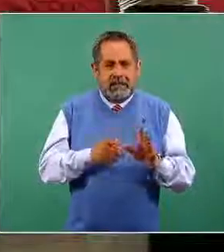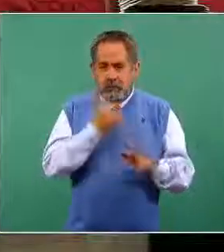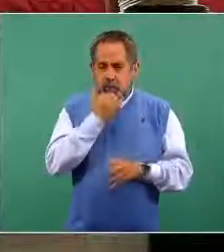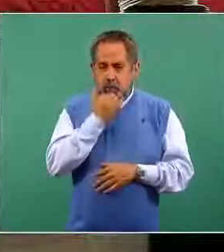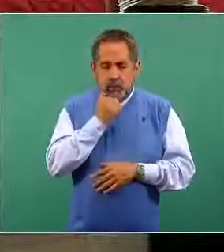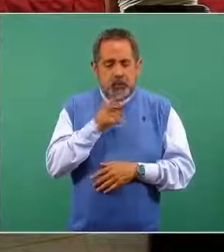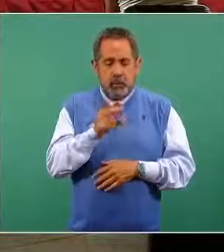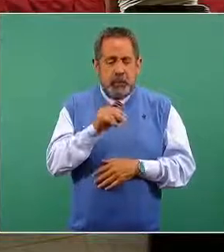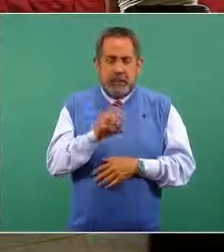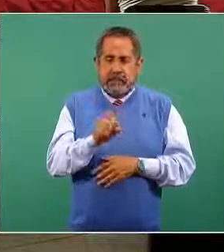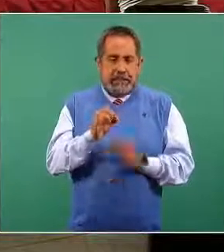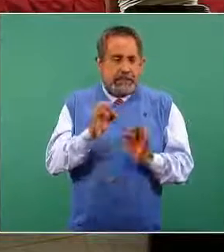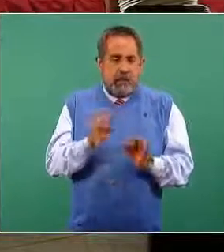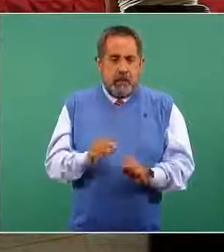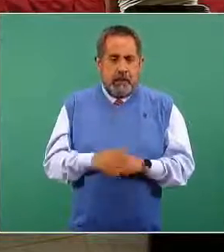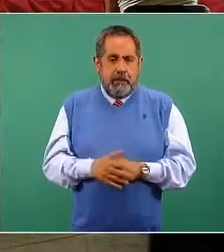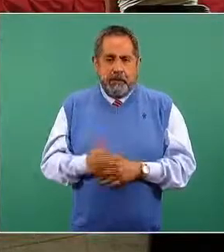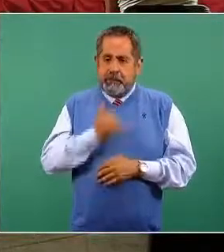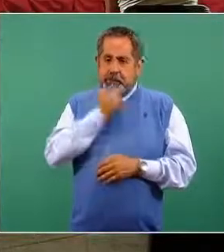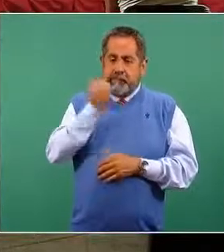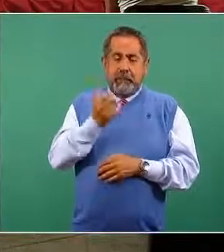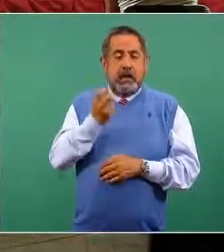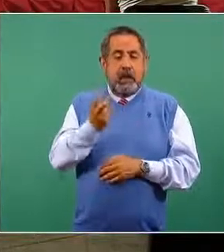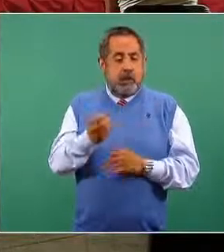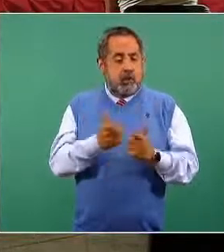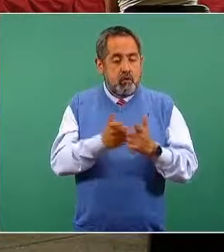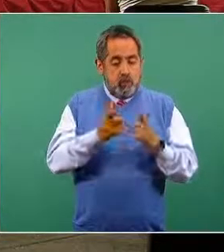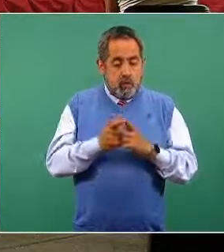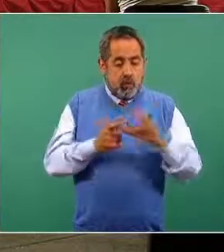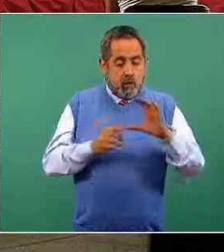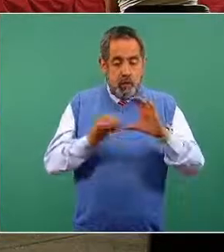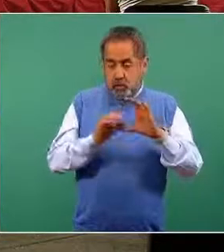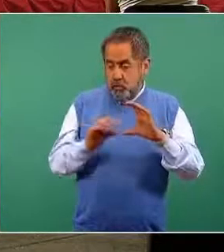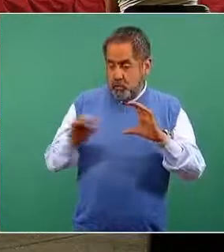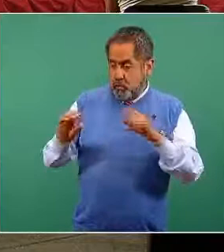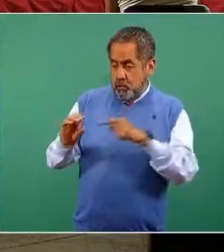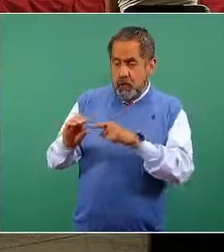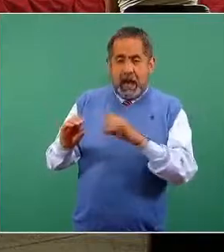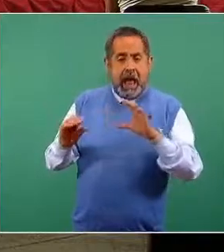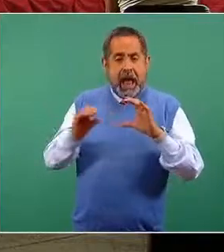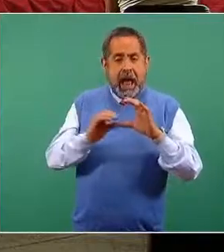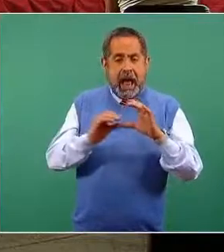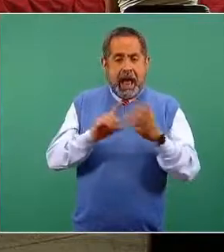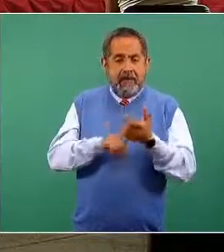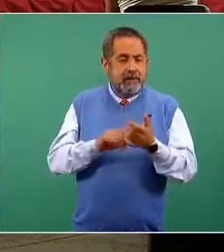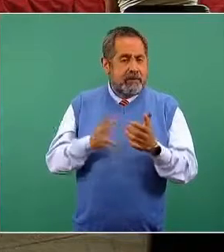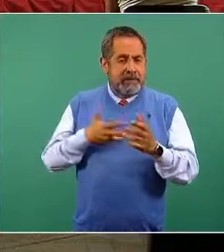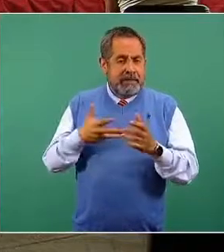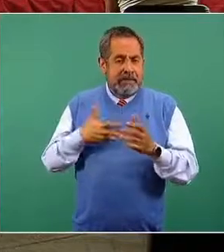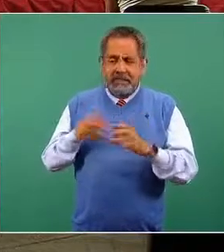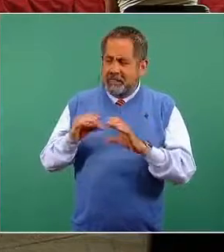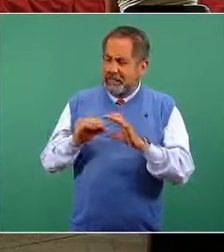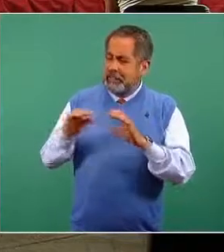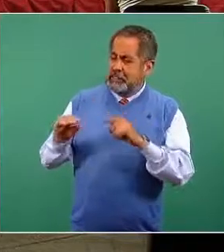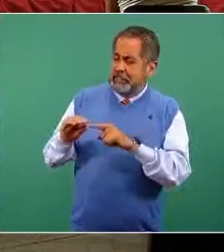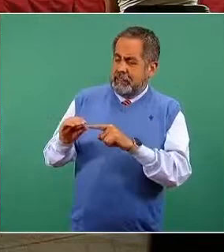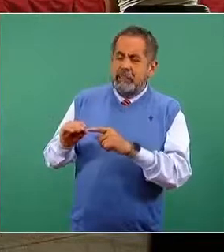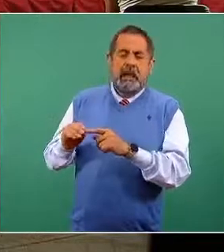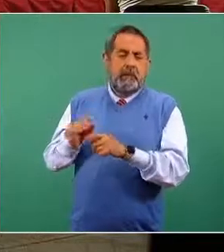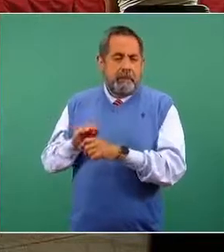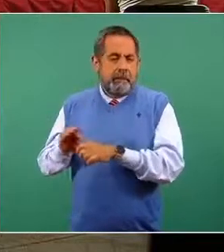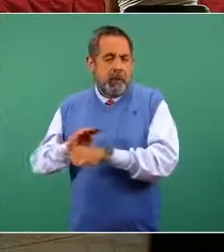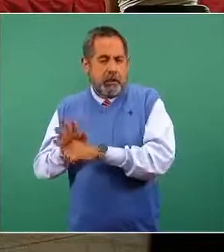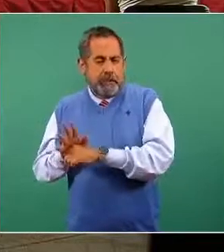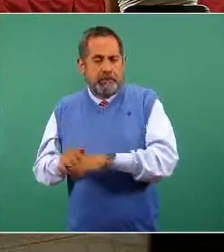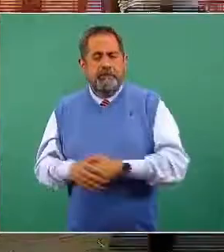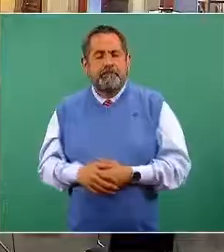es técnicamente incorrecto, porque estos dos grupos forman parte ya del grupo de exceso de mortalidad. Y otro